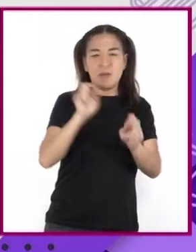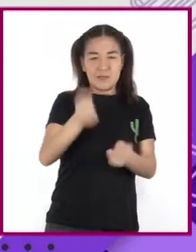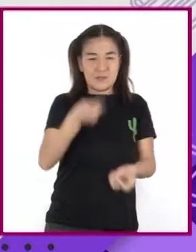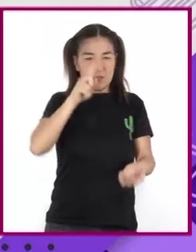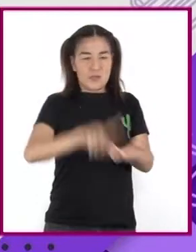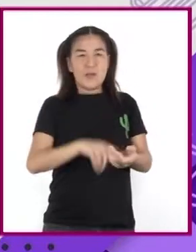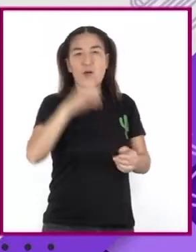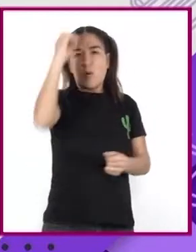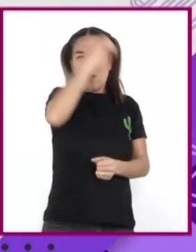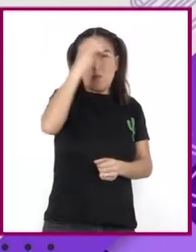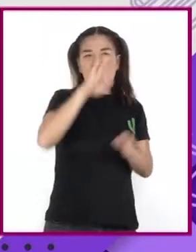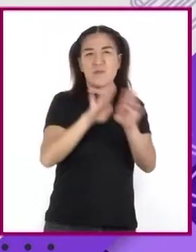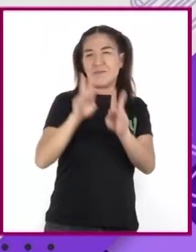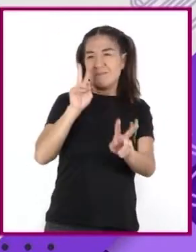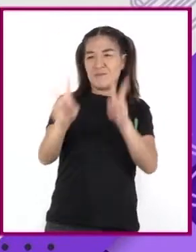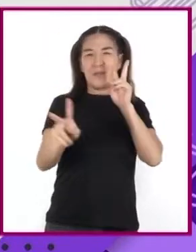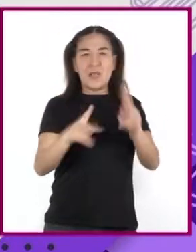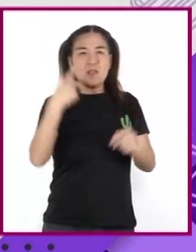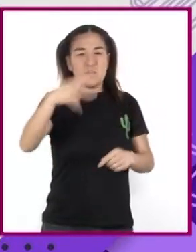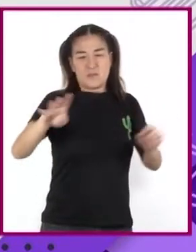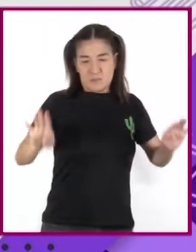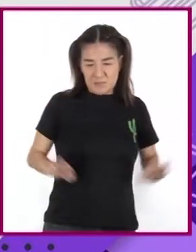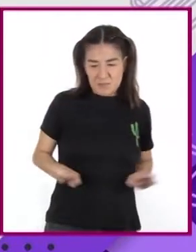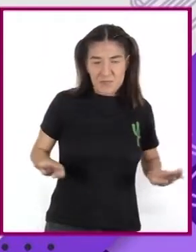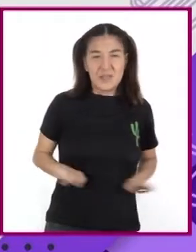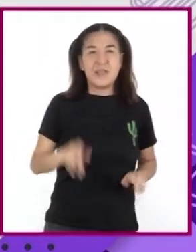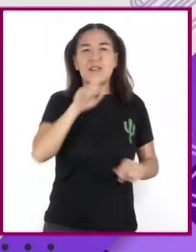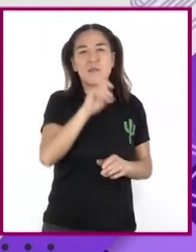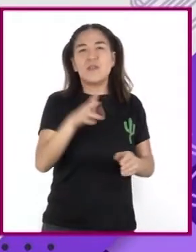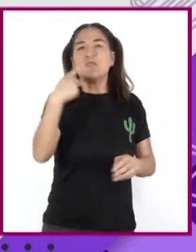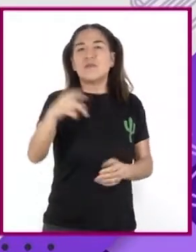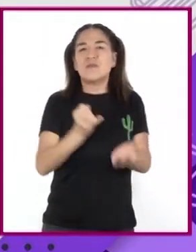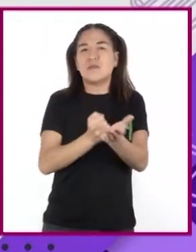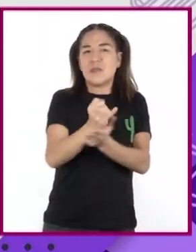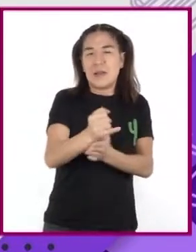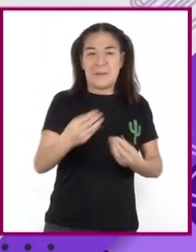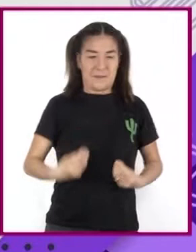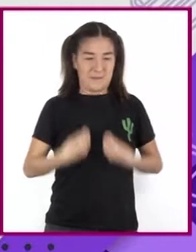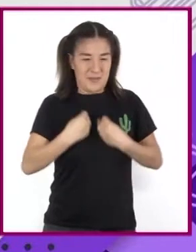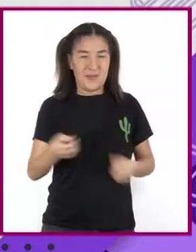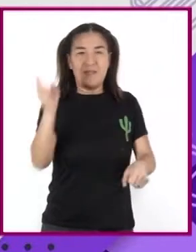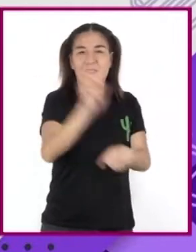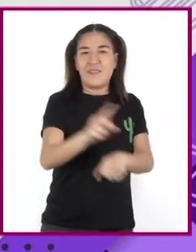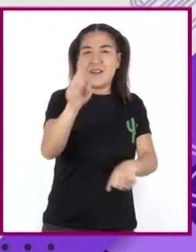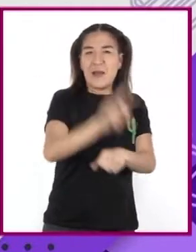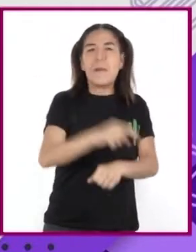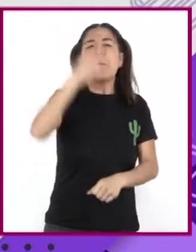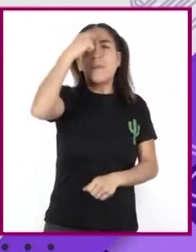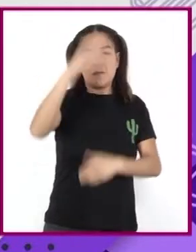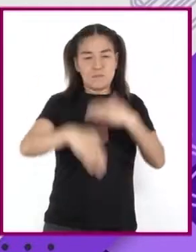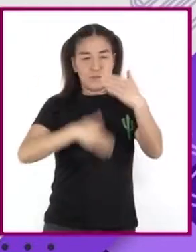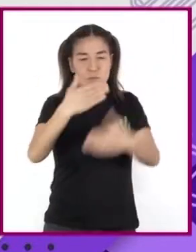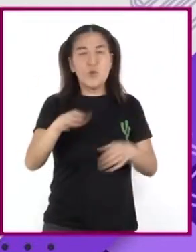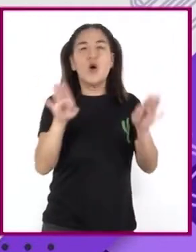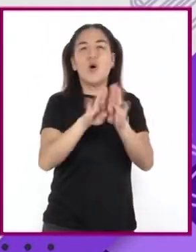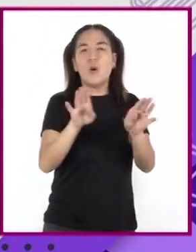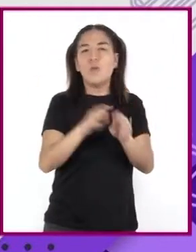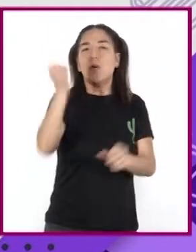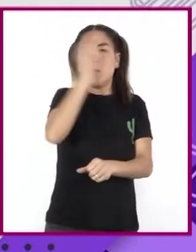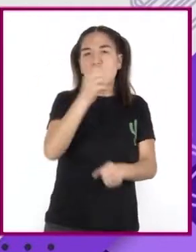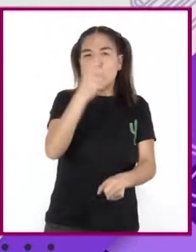y valoramos actos, comportamientos y decisiones de la vida diaria, para generar oportunidades de